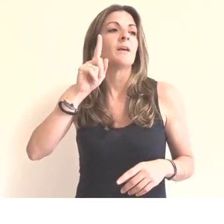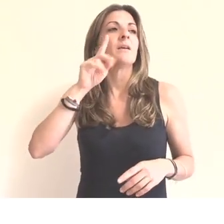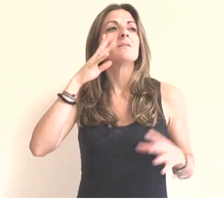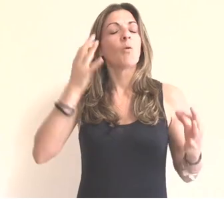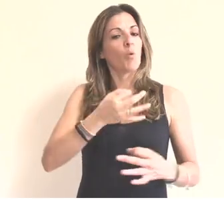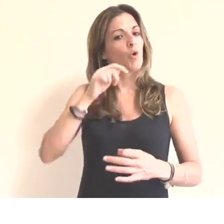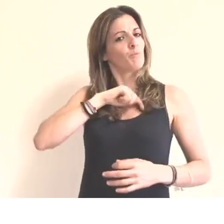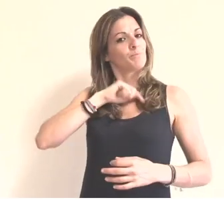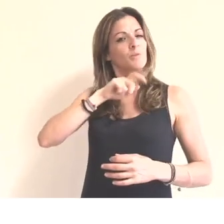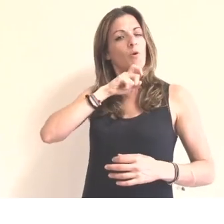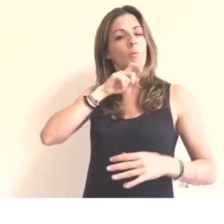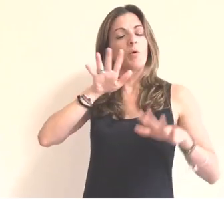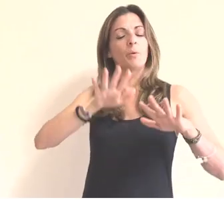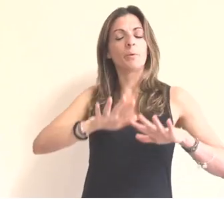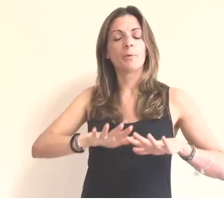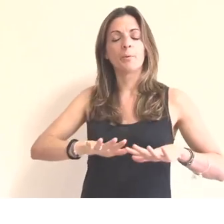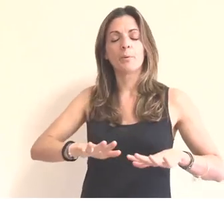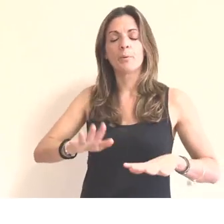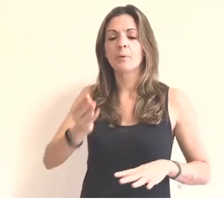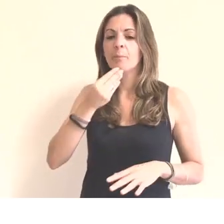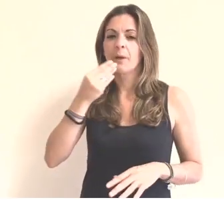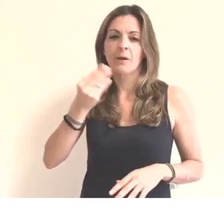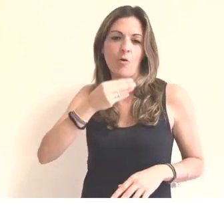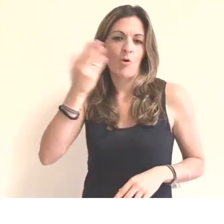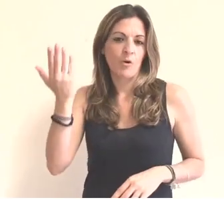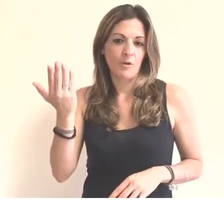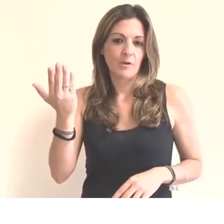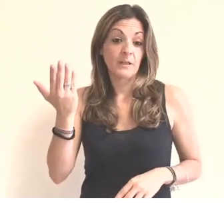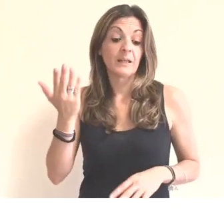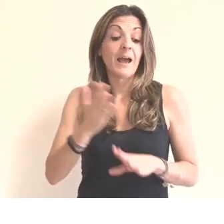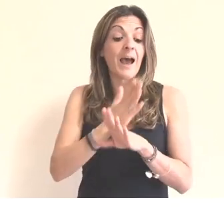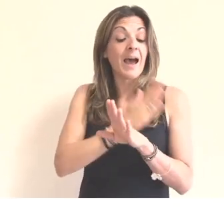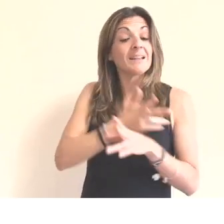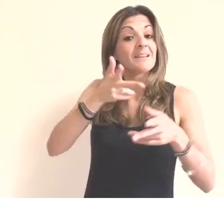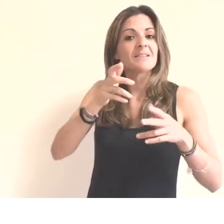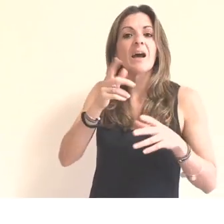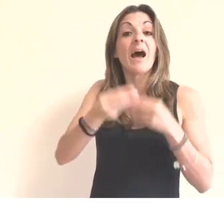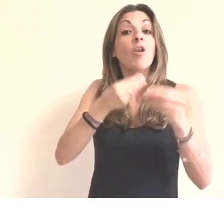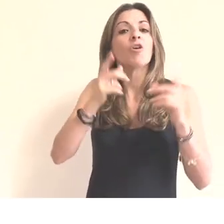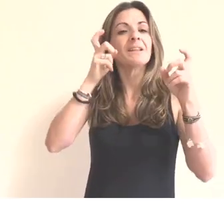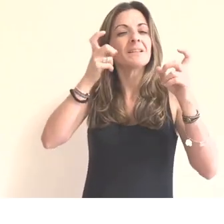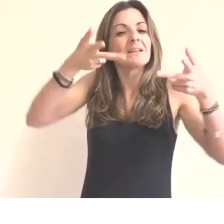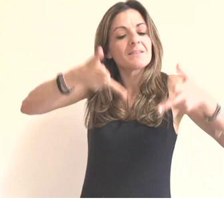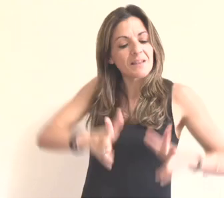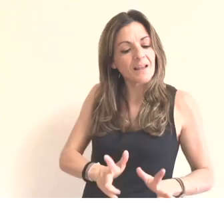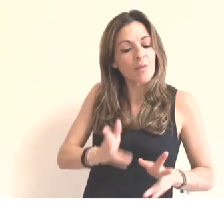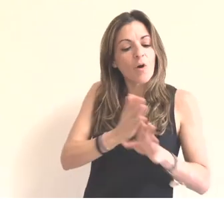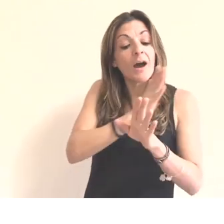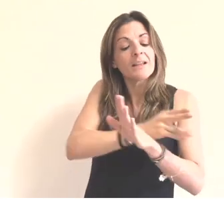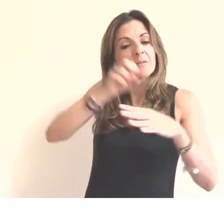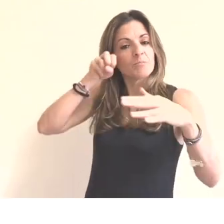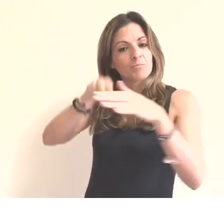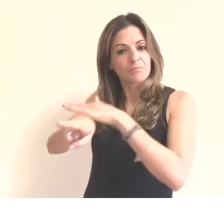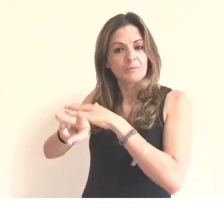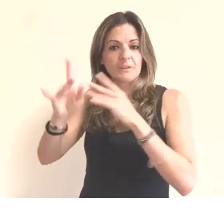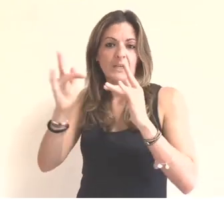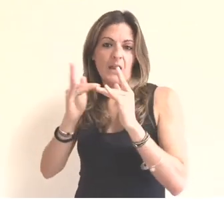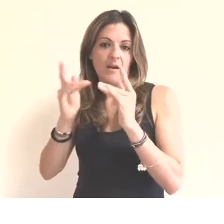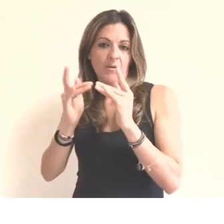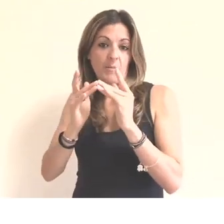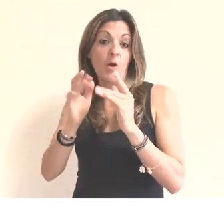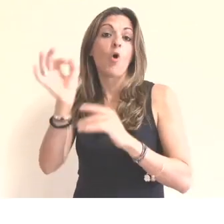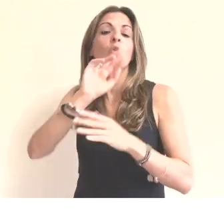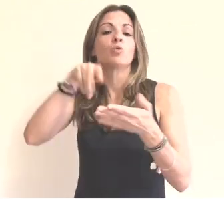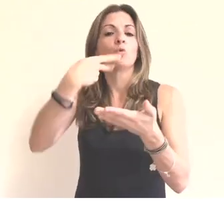calmando, cómo vas entrando en un estado de relajación. Este último ejercicio, hazlo sentado, sentada, antes de meterte